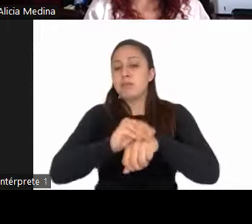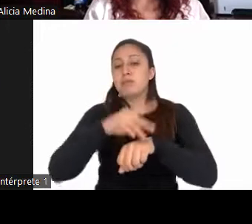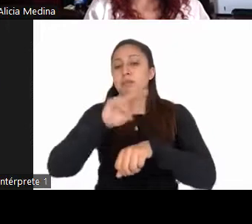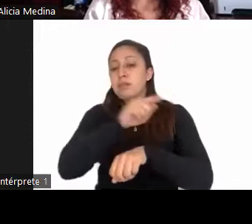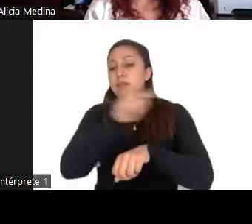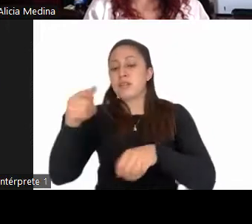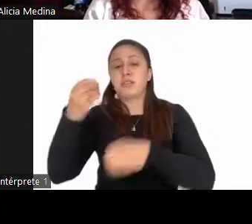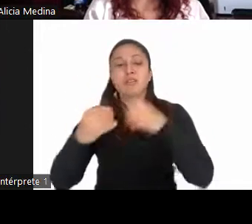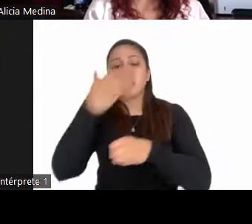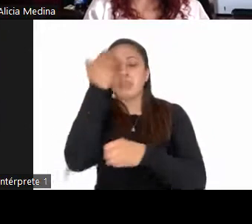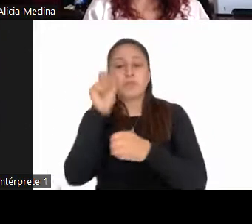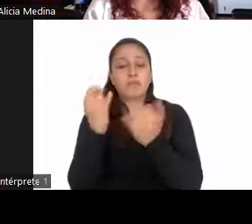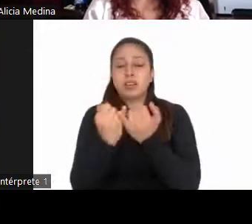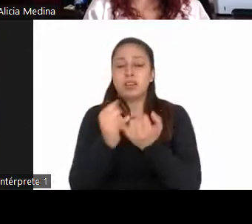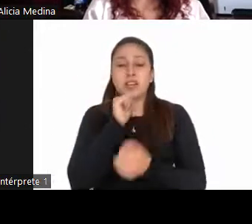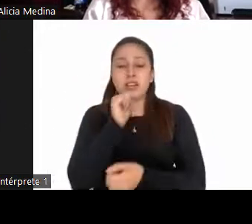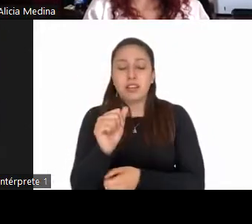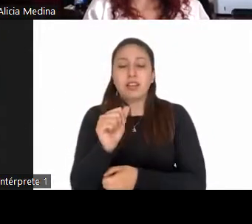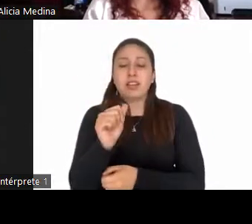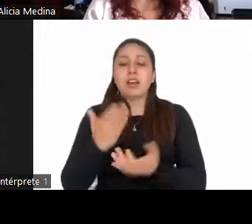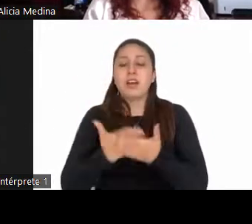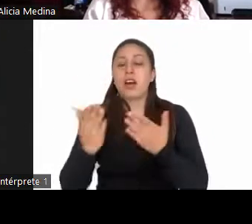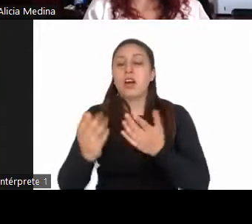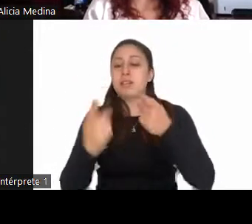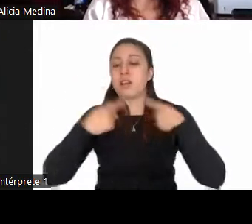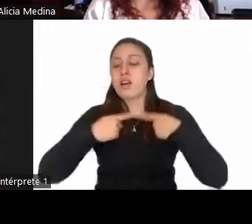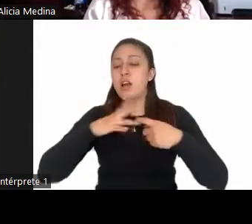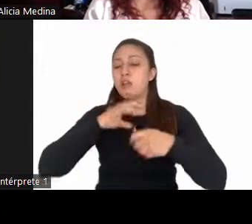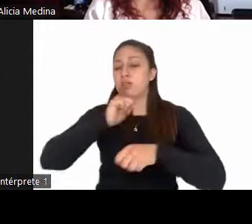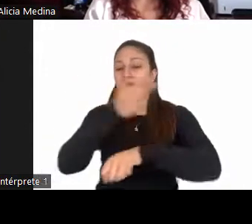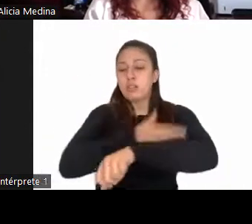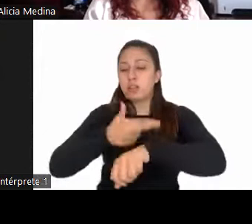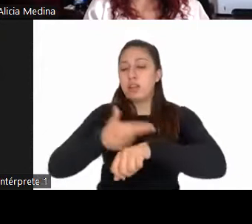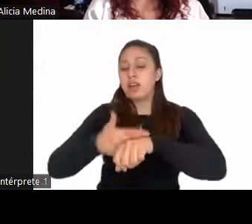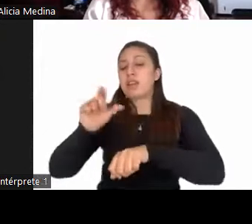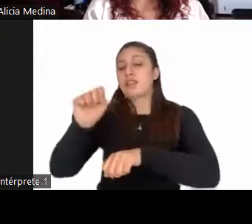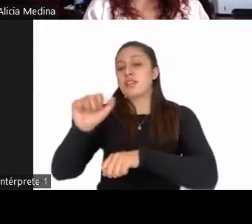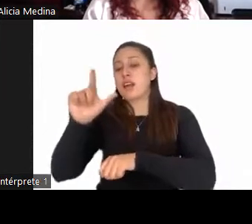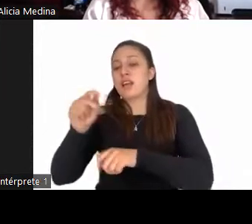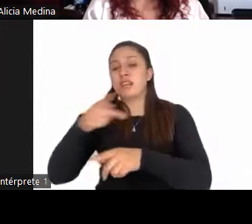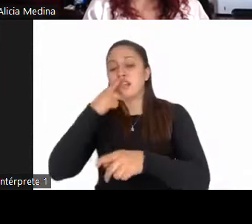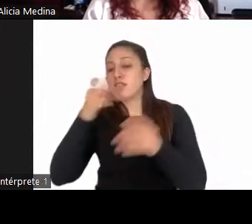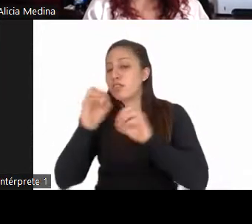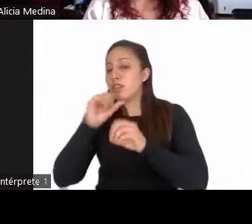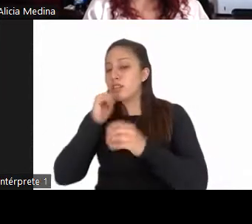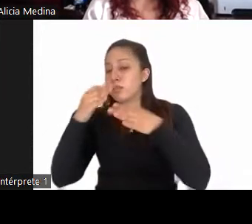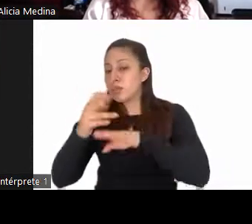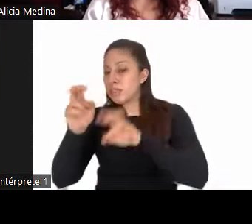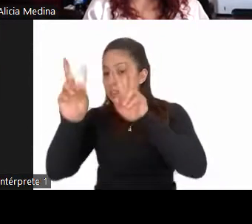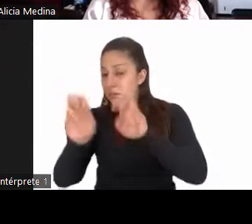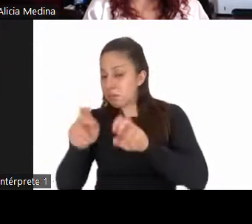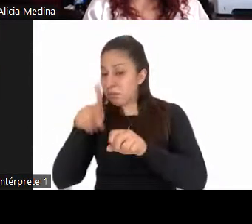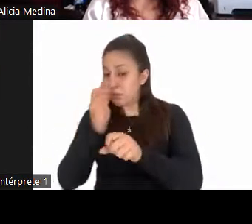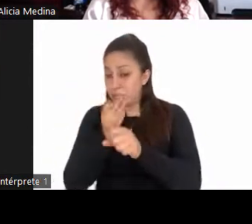y hay algunos juicios que siguen ahí en litigio que todavía no se pronuncia la sala regional, por ejemplo, y esta reforma que